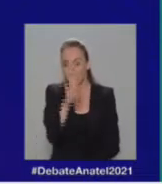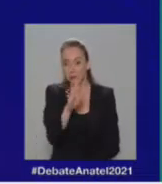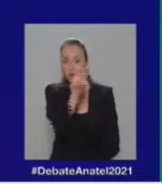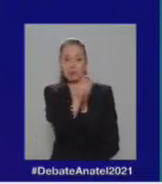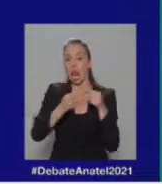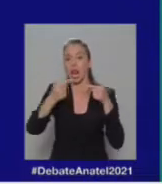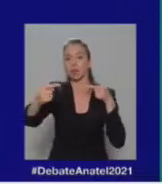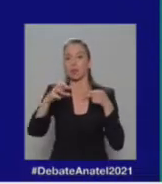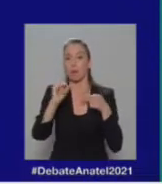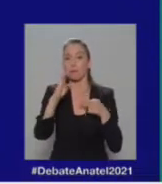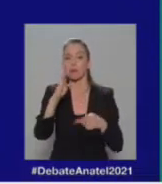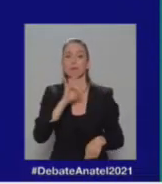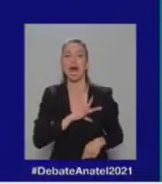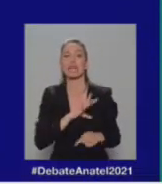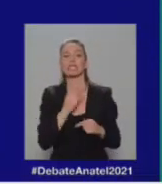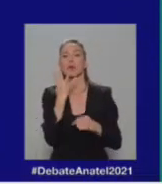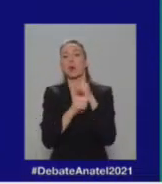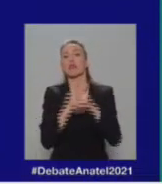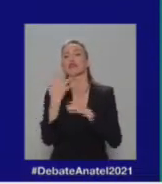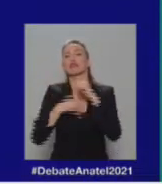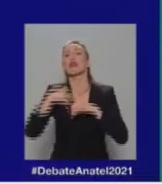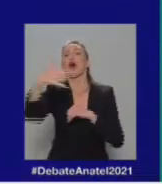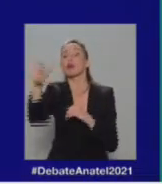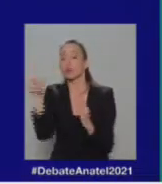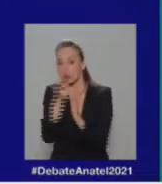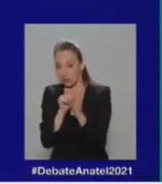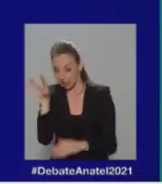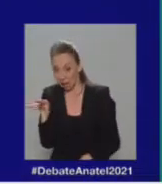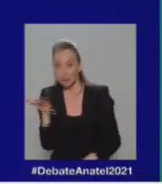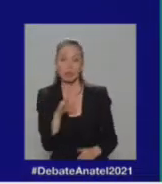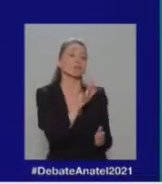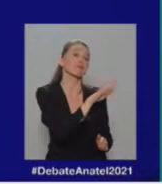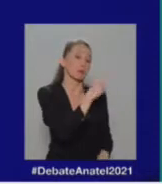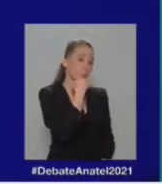la situación, ya que considera de que no es culpable de las